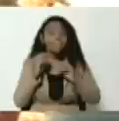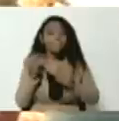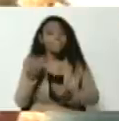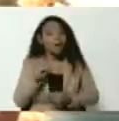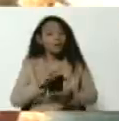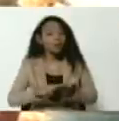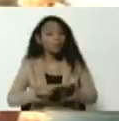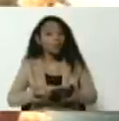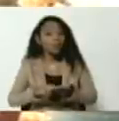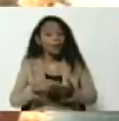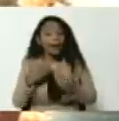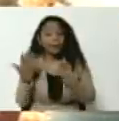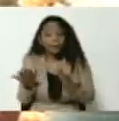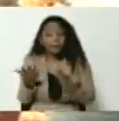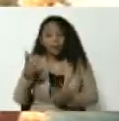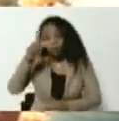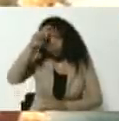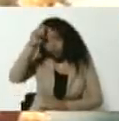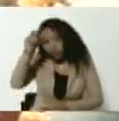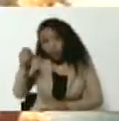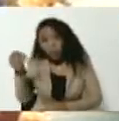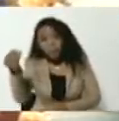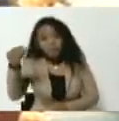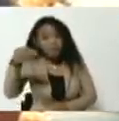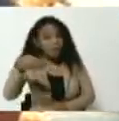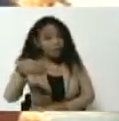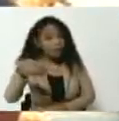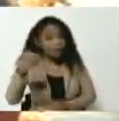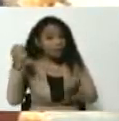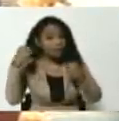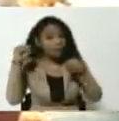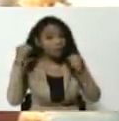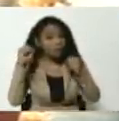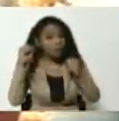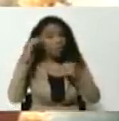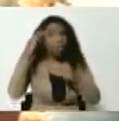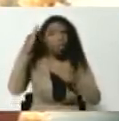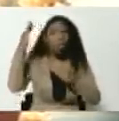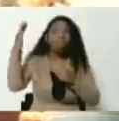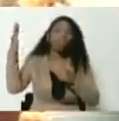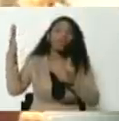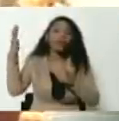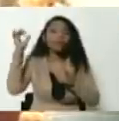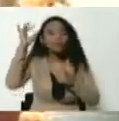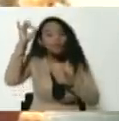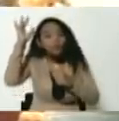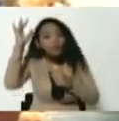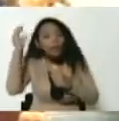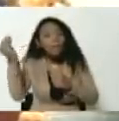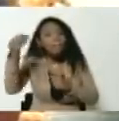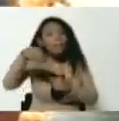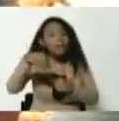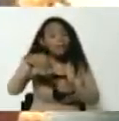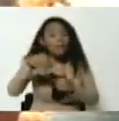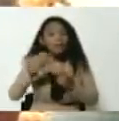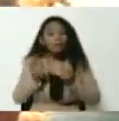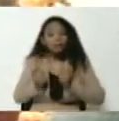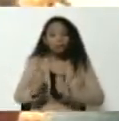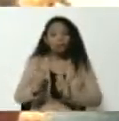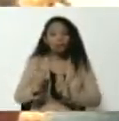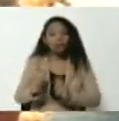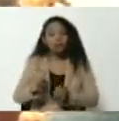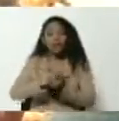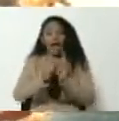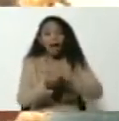que reconocer que además del ejercicio de fantasía y además de la intención de cambio de régimen